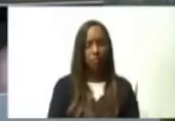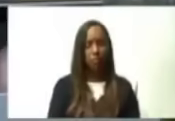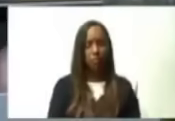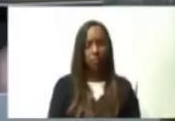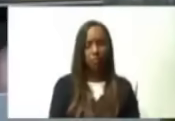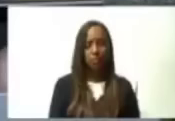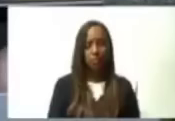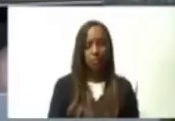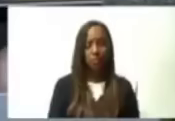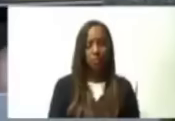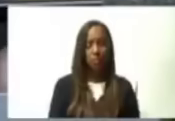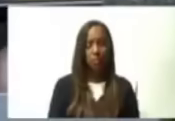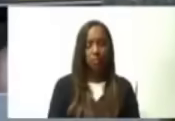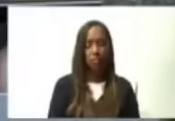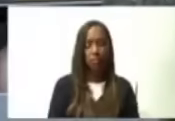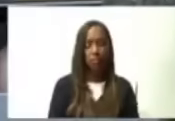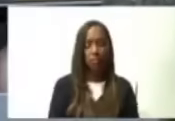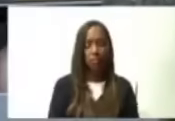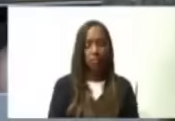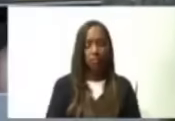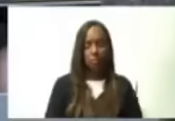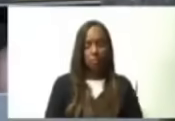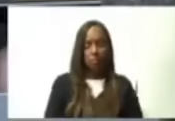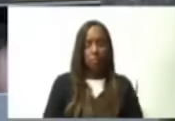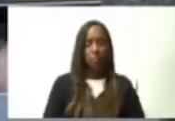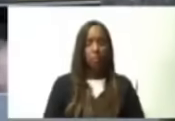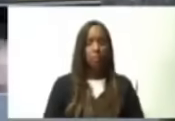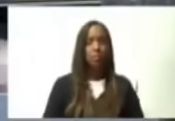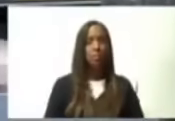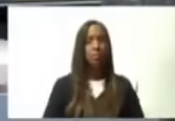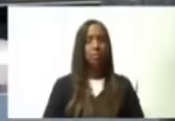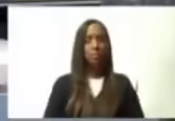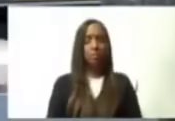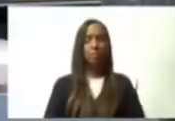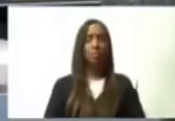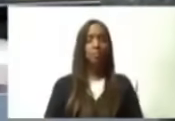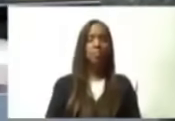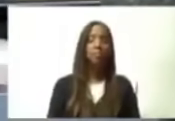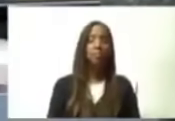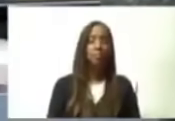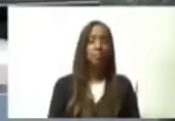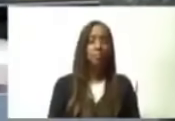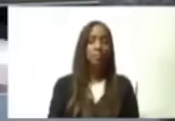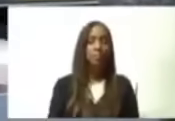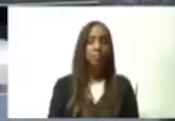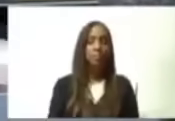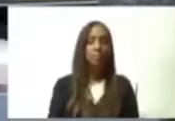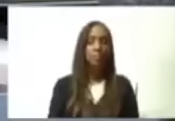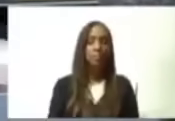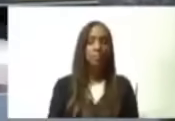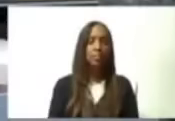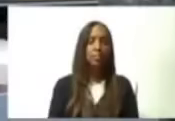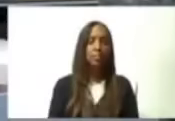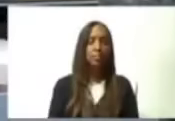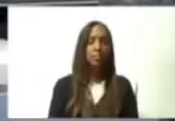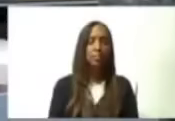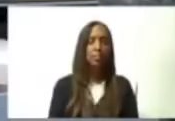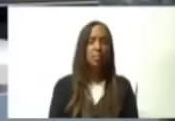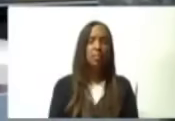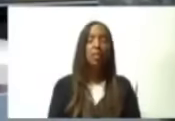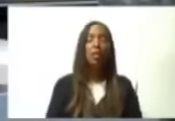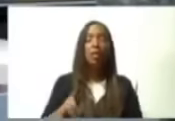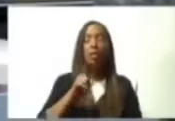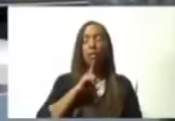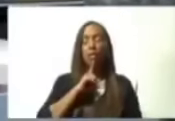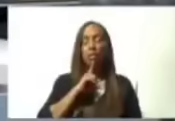y lamentamos profundamente que, aún habiéndole advertido a esas gentes que iban hacia Nagua